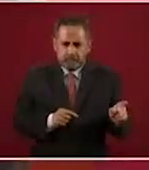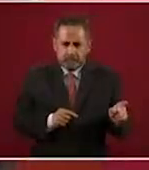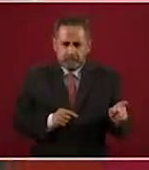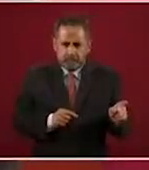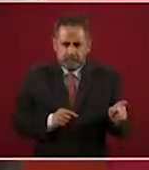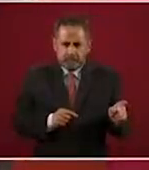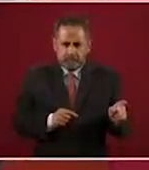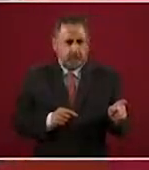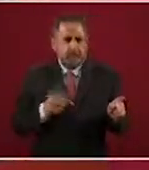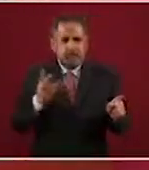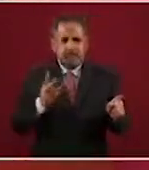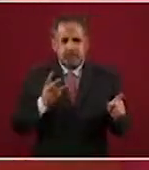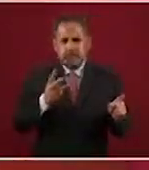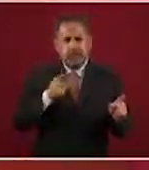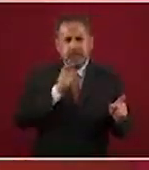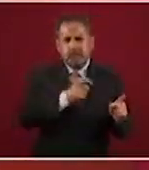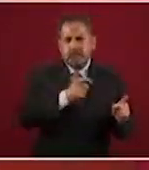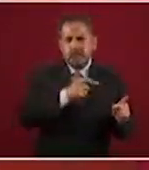padres